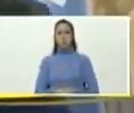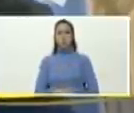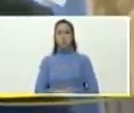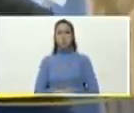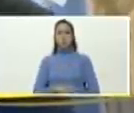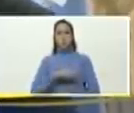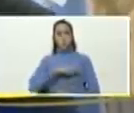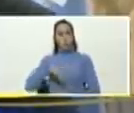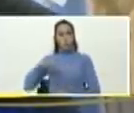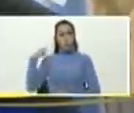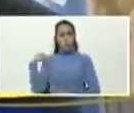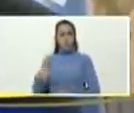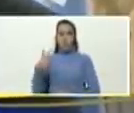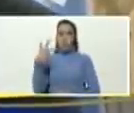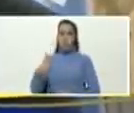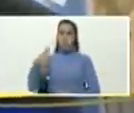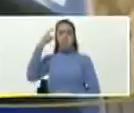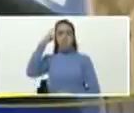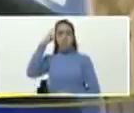Hemos tenido 3 jornadas,